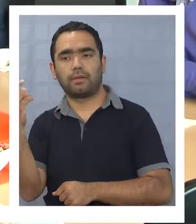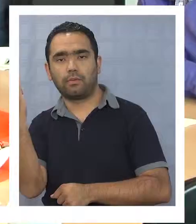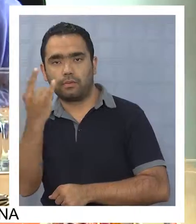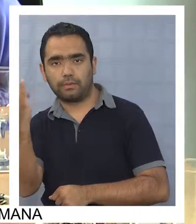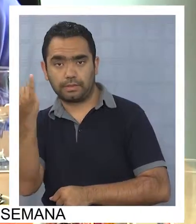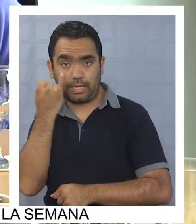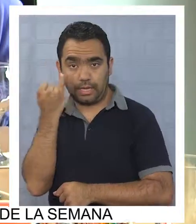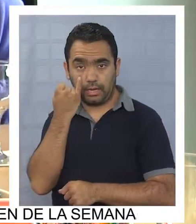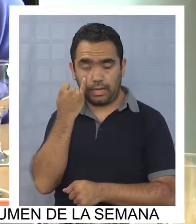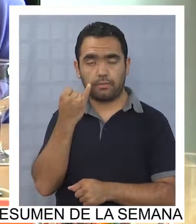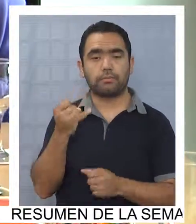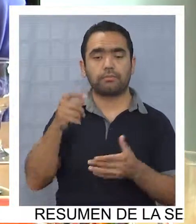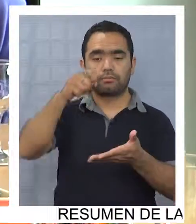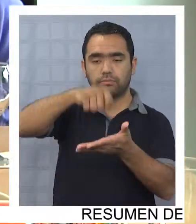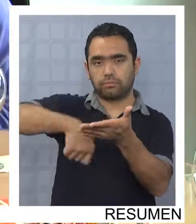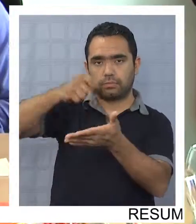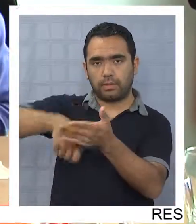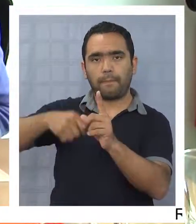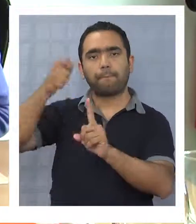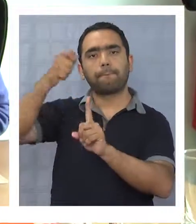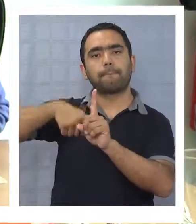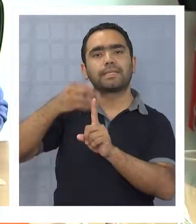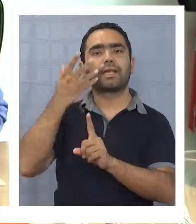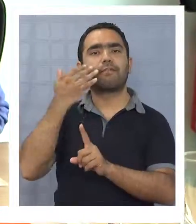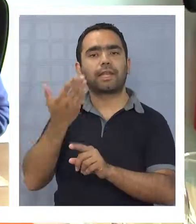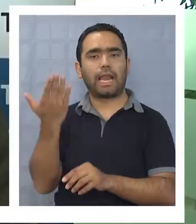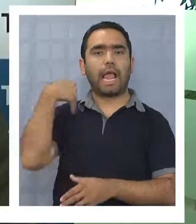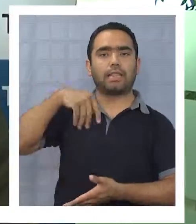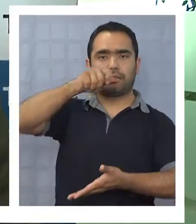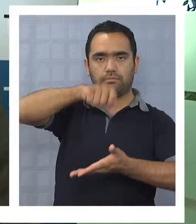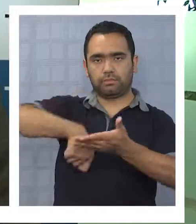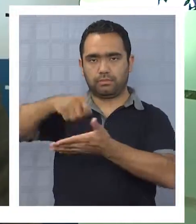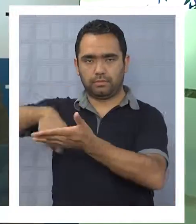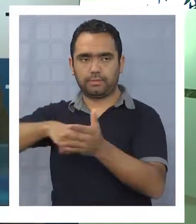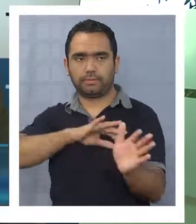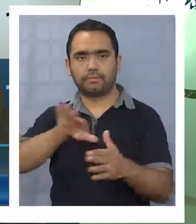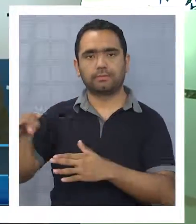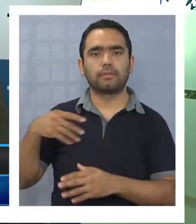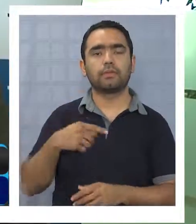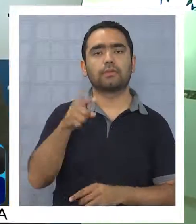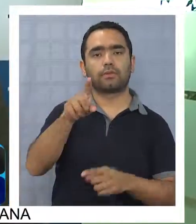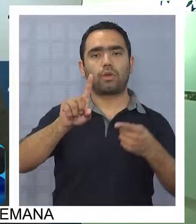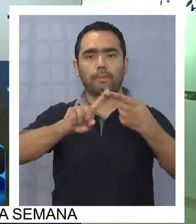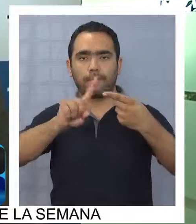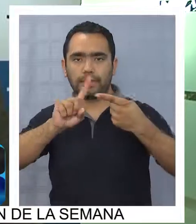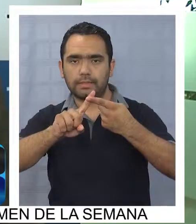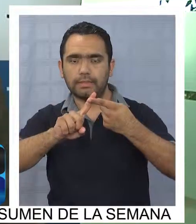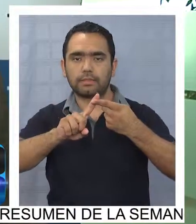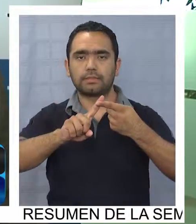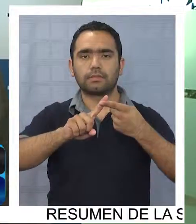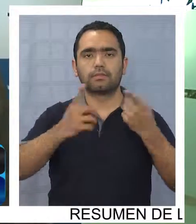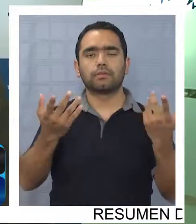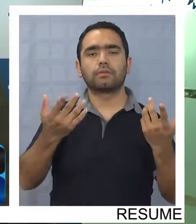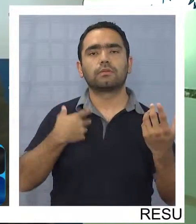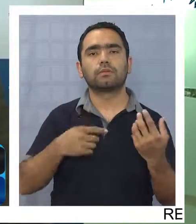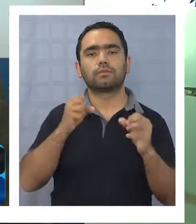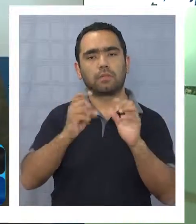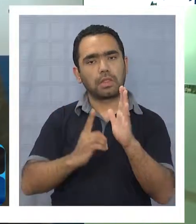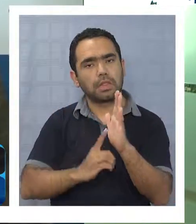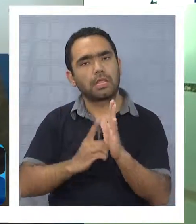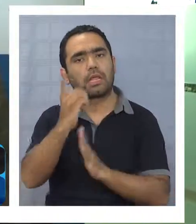la Universidad Tecnológica Inacap, firmado el pasado mes de abril. Y acá vemos que hay una participación mutua entre ambos en poder